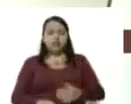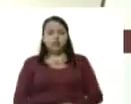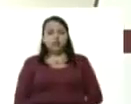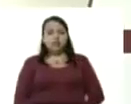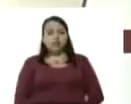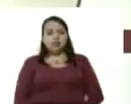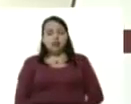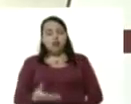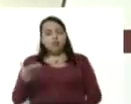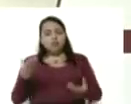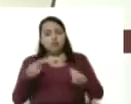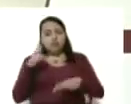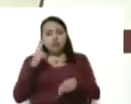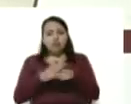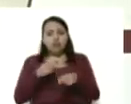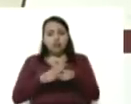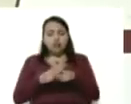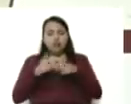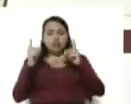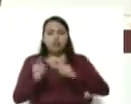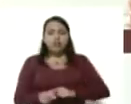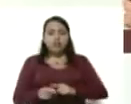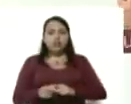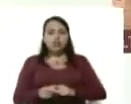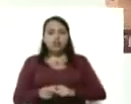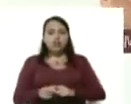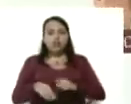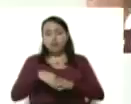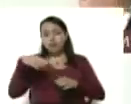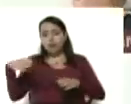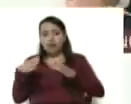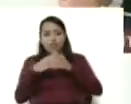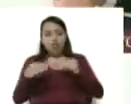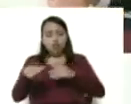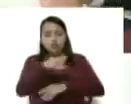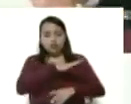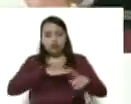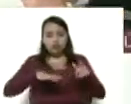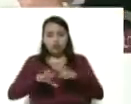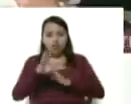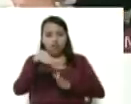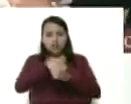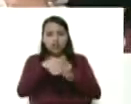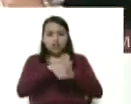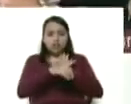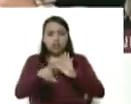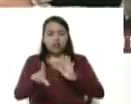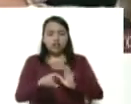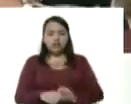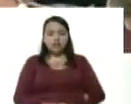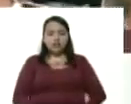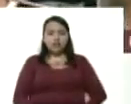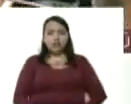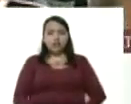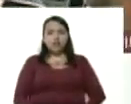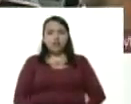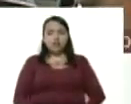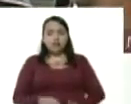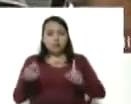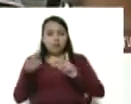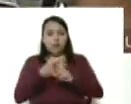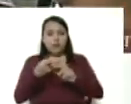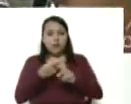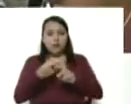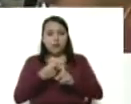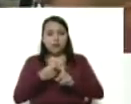muy peligrosos, pero además fuera de todo contexto de legalidad y de legitimidad. La primera de ellas